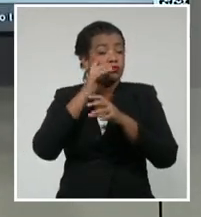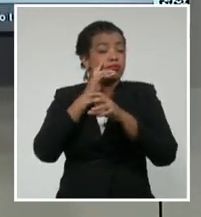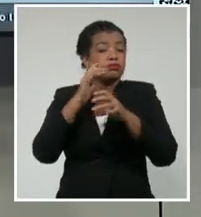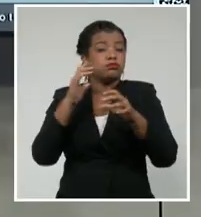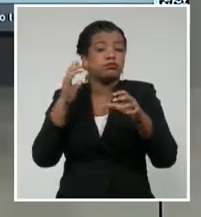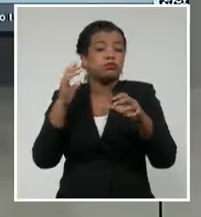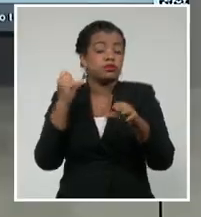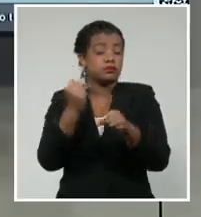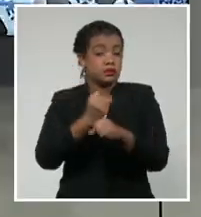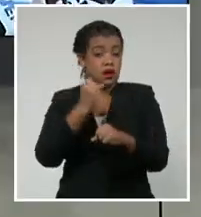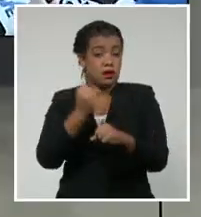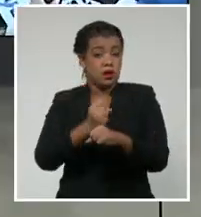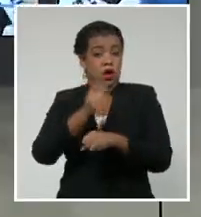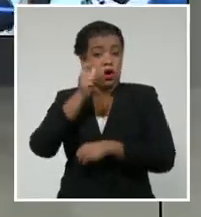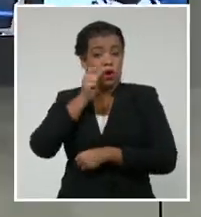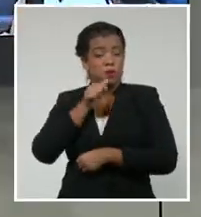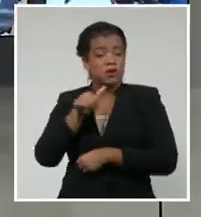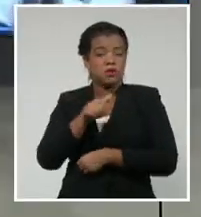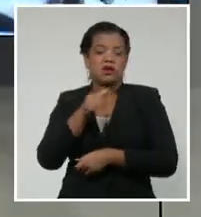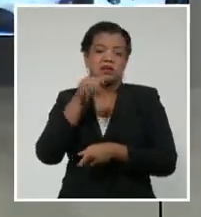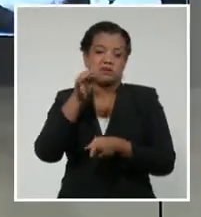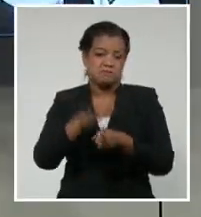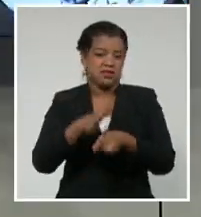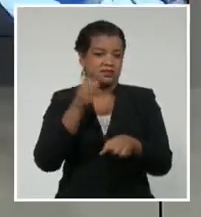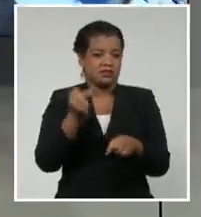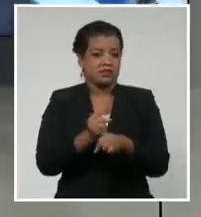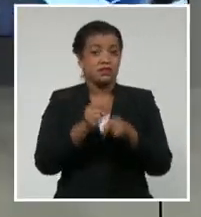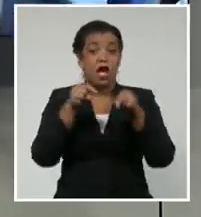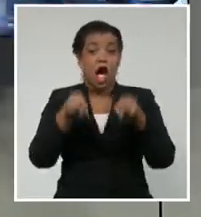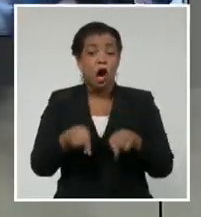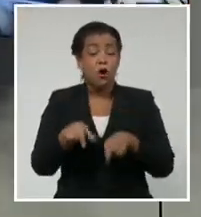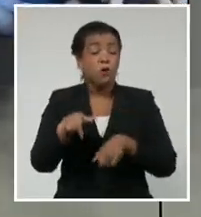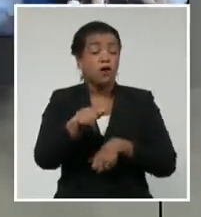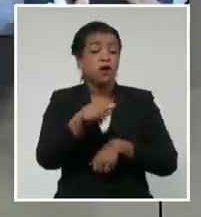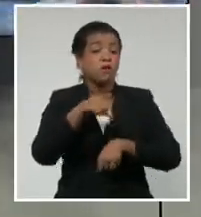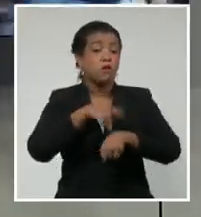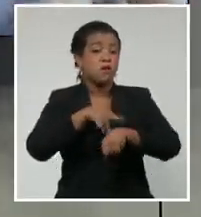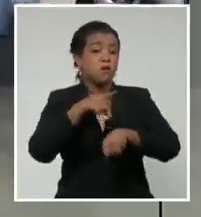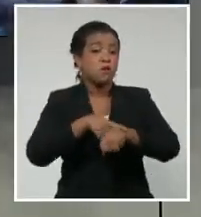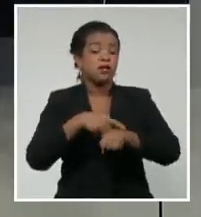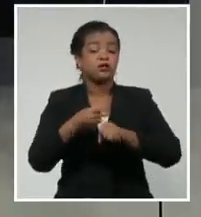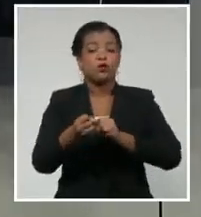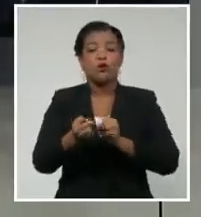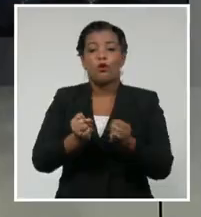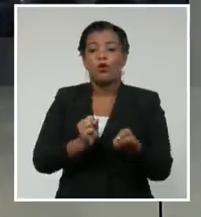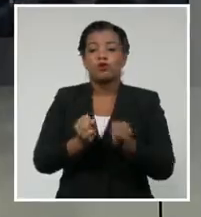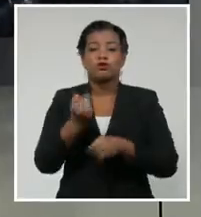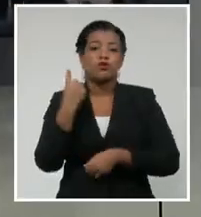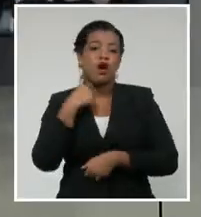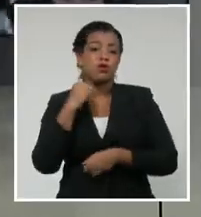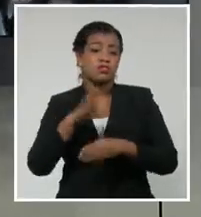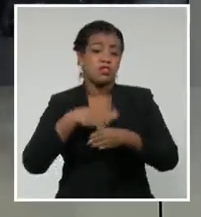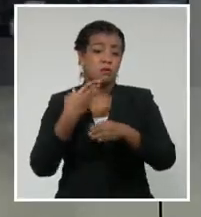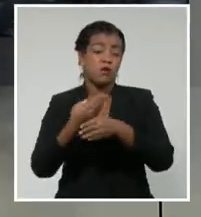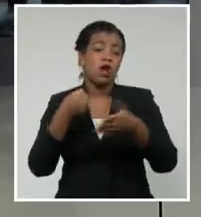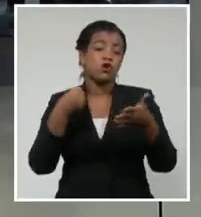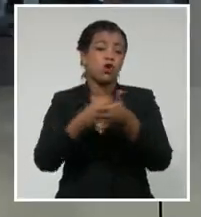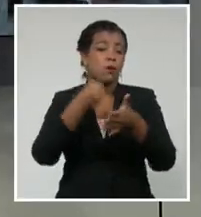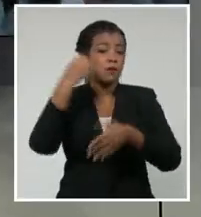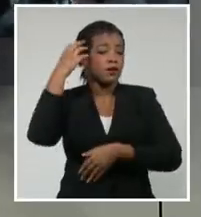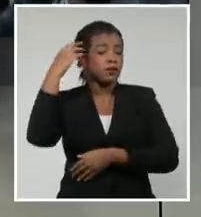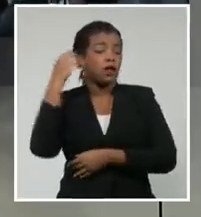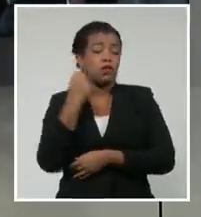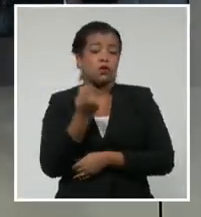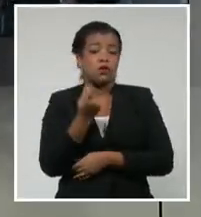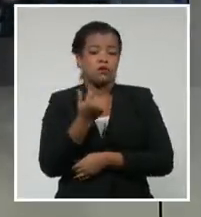del ejecutivo para ponerlo en práctica ahora se impone un control de daños luego del golpe de estado la economía ha sufrido grandes